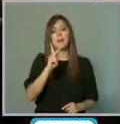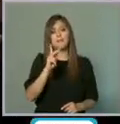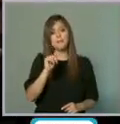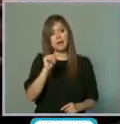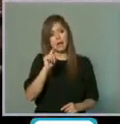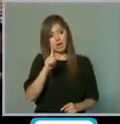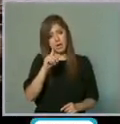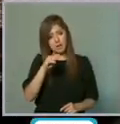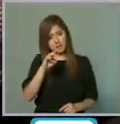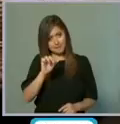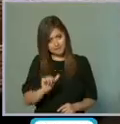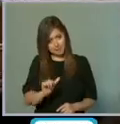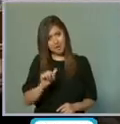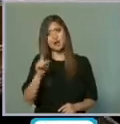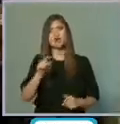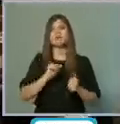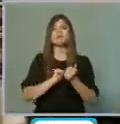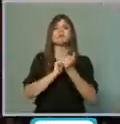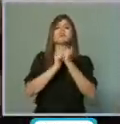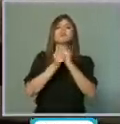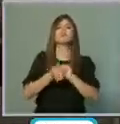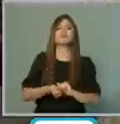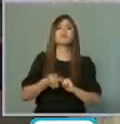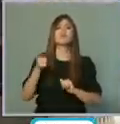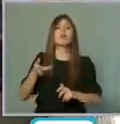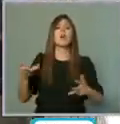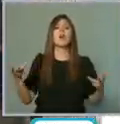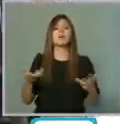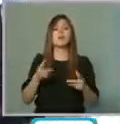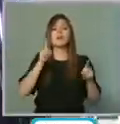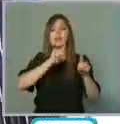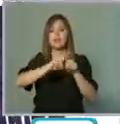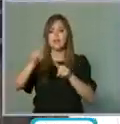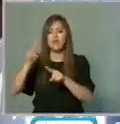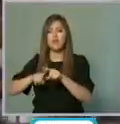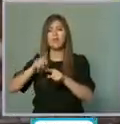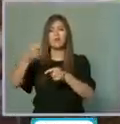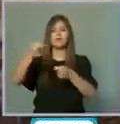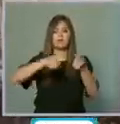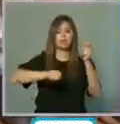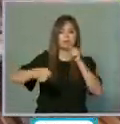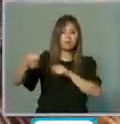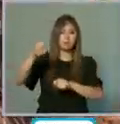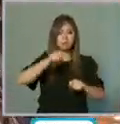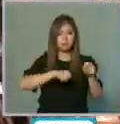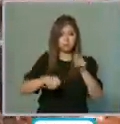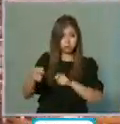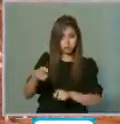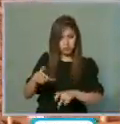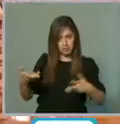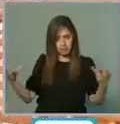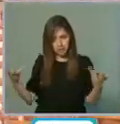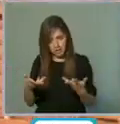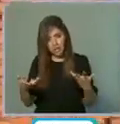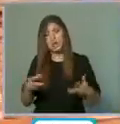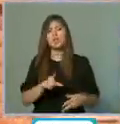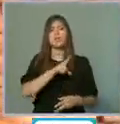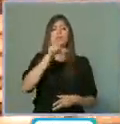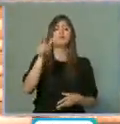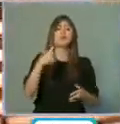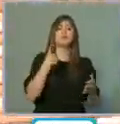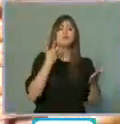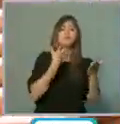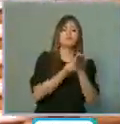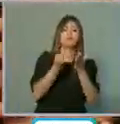y bueno, pues el negocio es parte de las cositas armadas se fabrican aquí, y parte de lo que ya viene armado